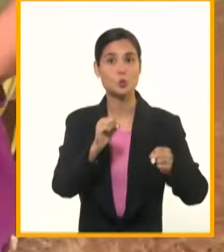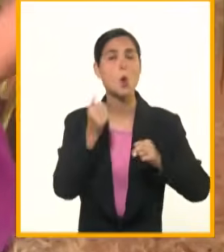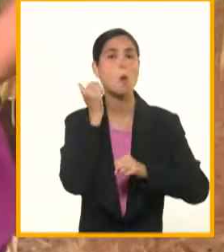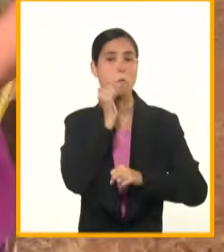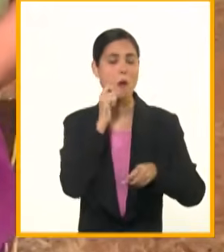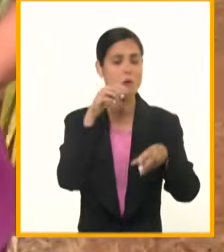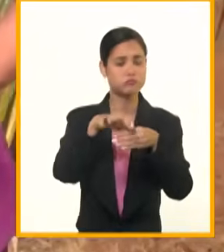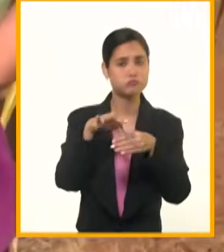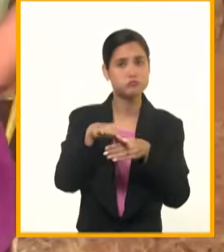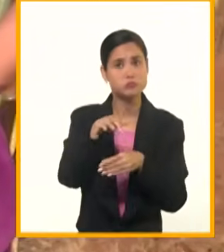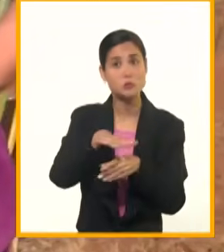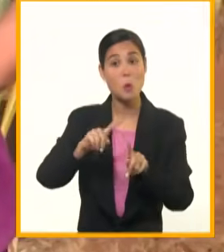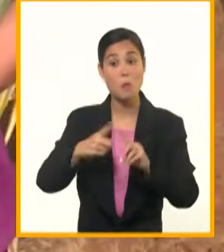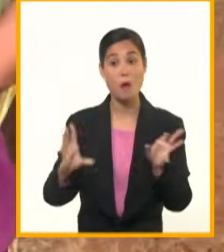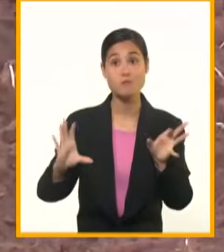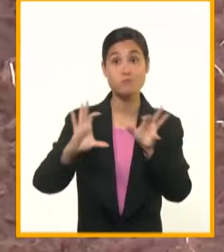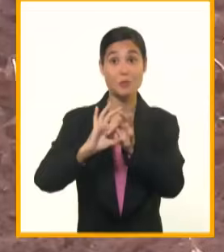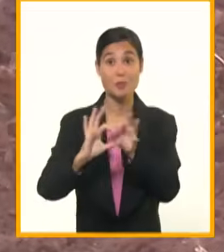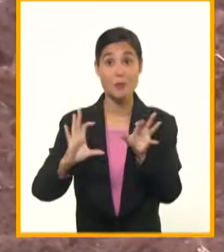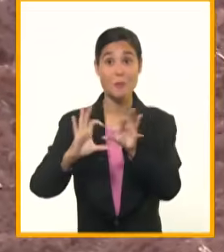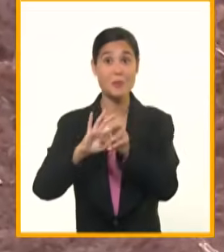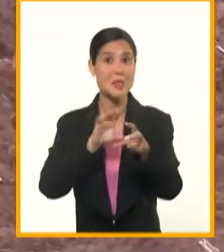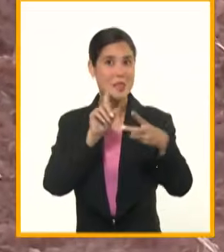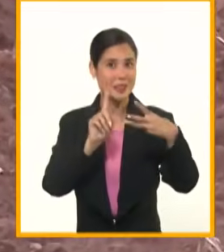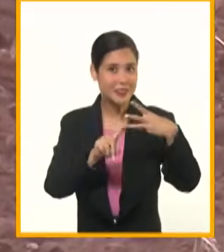vínculos con el polo científico del territorio.